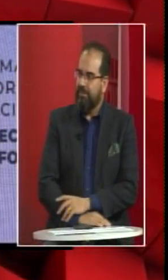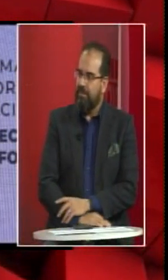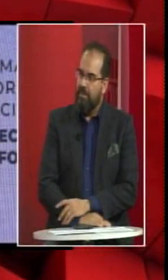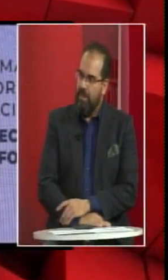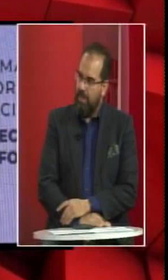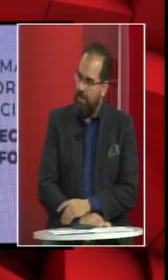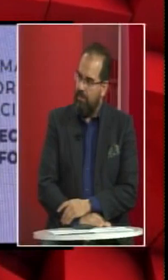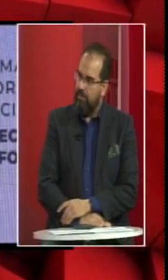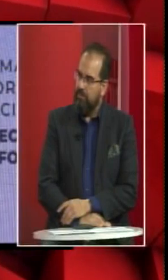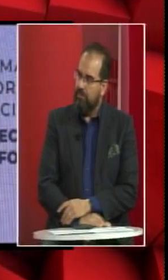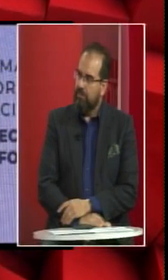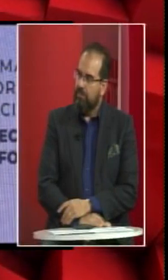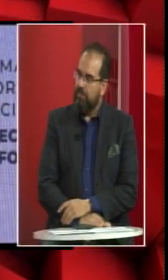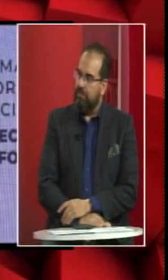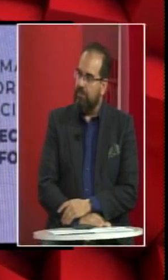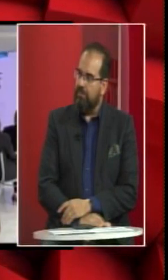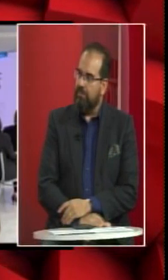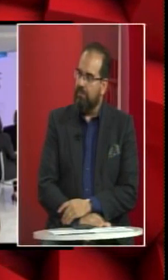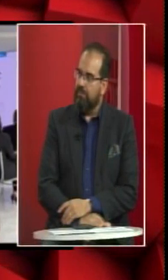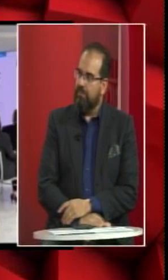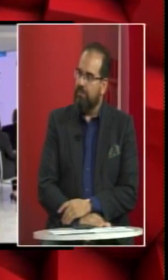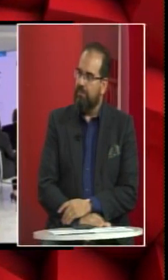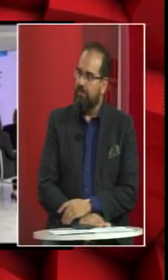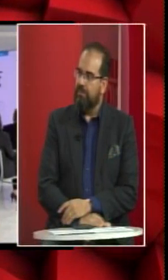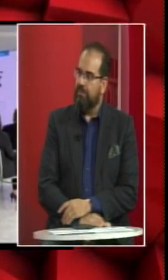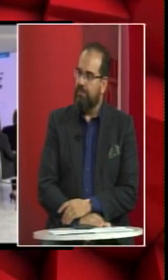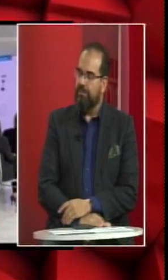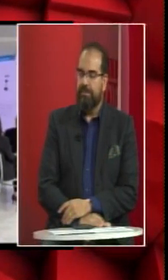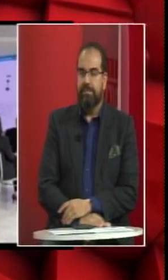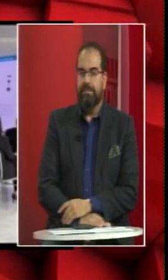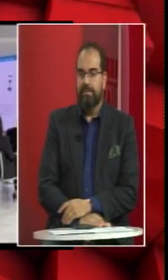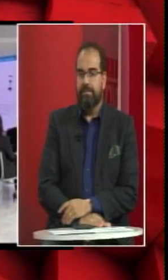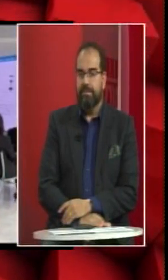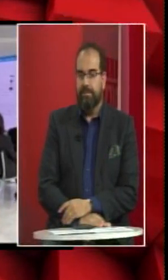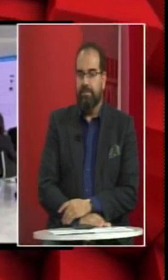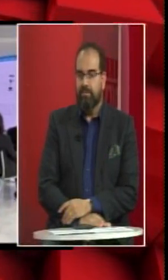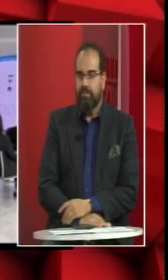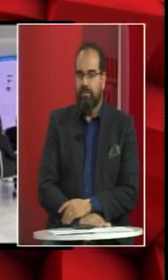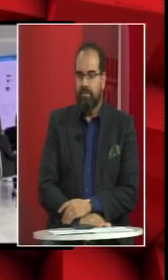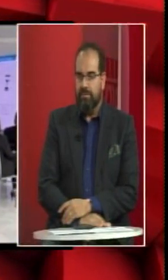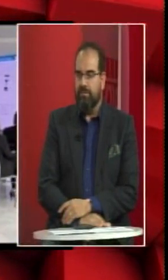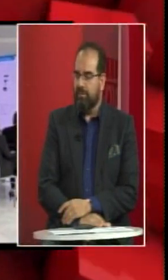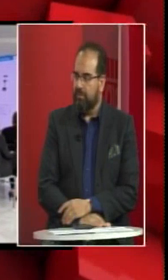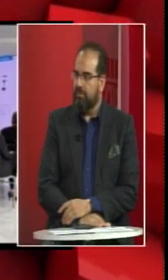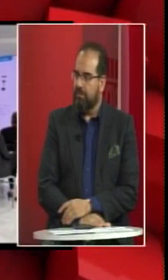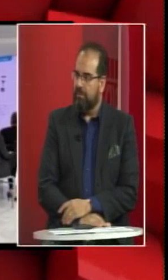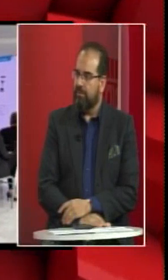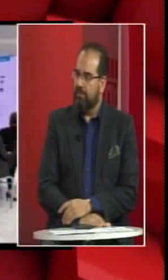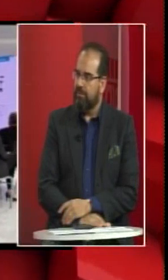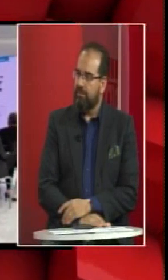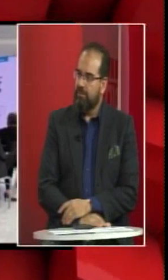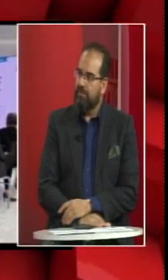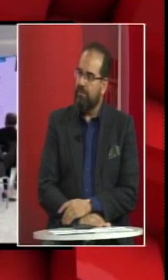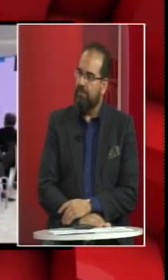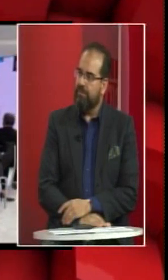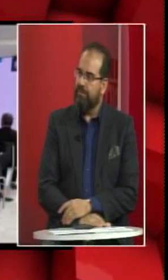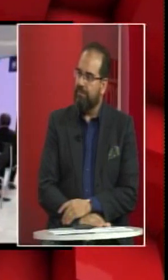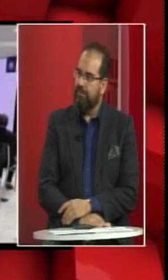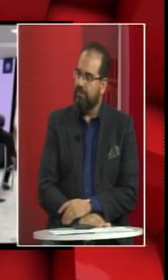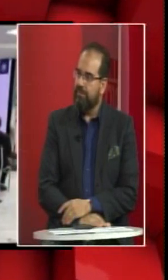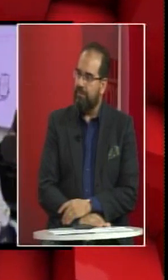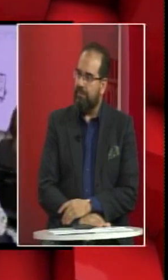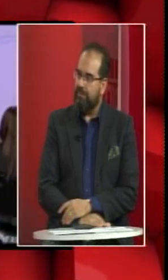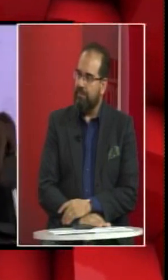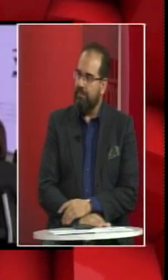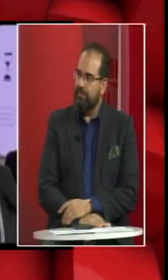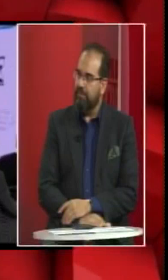como por parte de los trabajadores y funcionarios, tiene que verse eso como una inversión y que lo deben hacer constantemente,